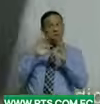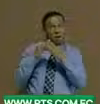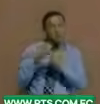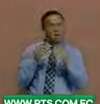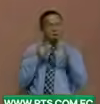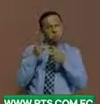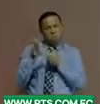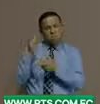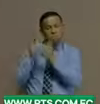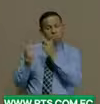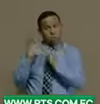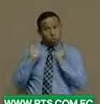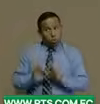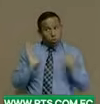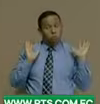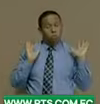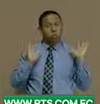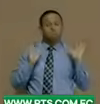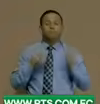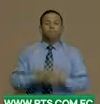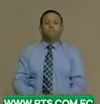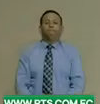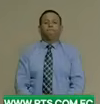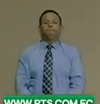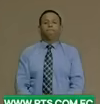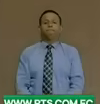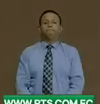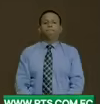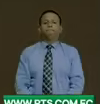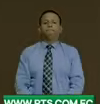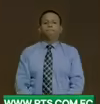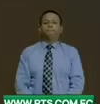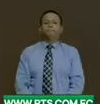que paguen sus cuotas, informó Wilber Quiñones.